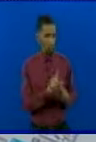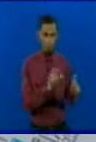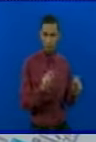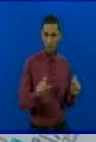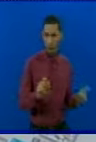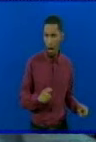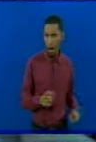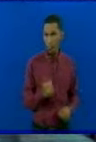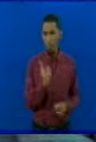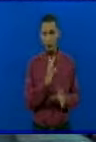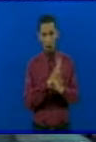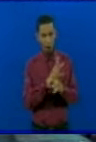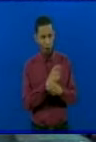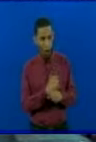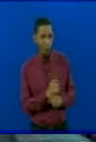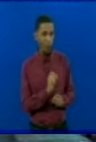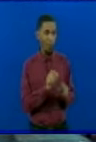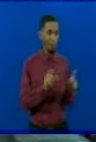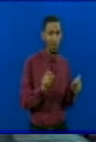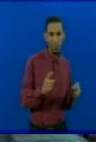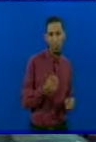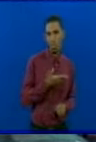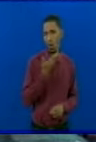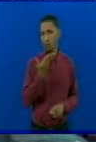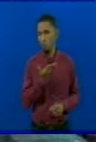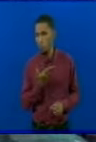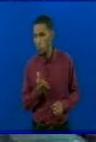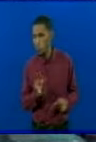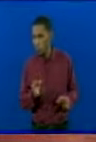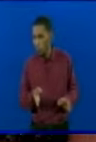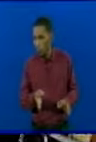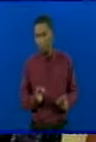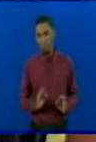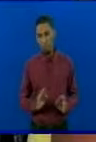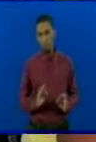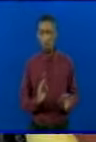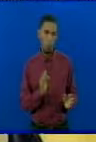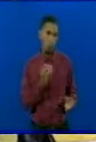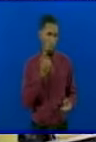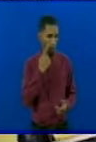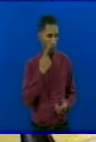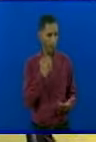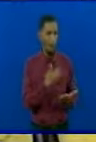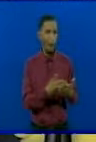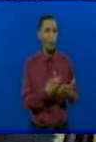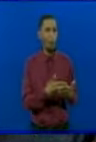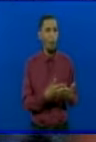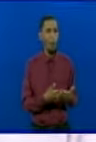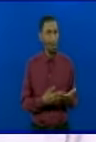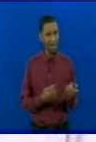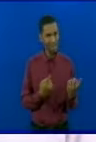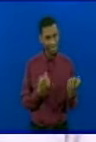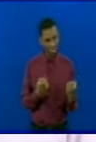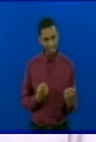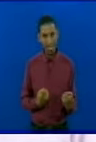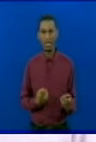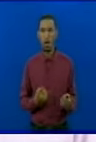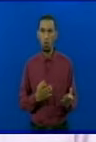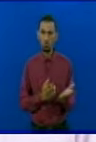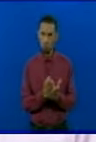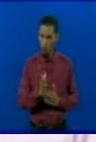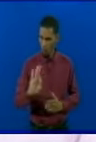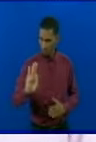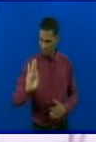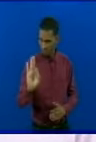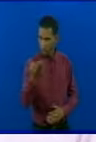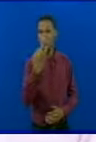que se han servido en estas instalaciones. Pero sin lugar a la duda, se puede constatar la necesidad de seguir perfeccionando la organización